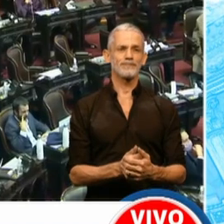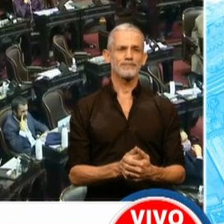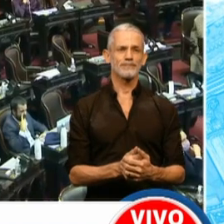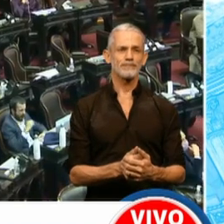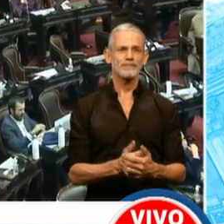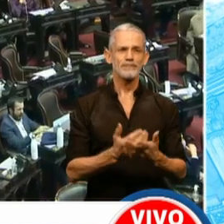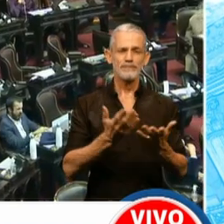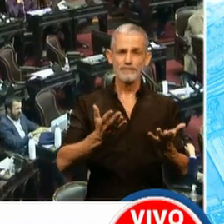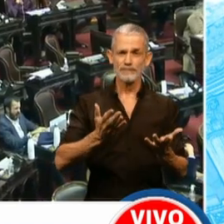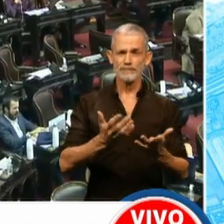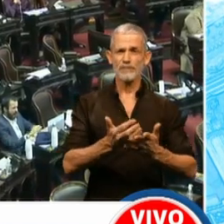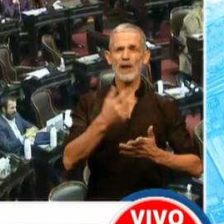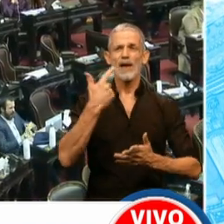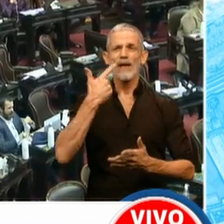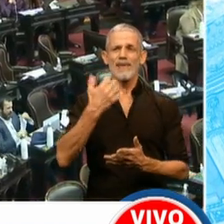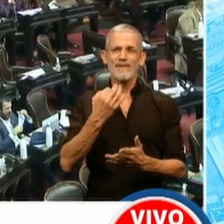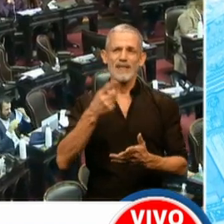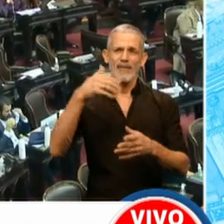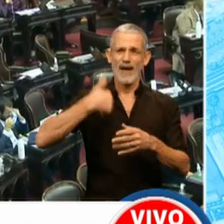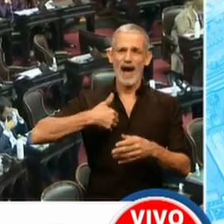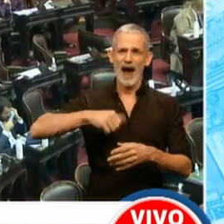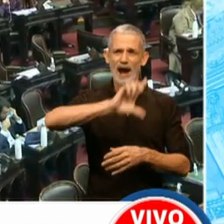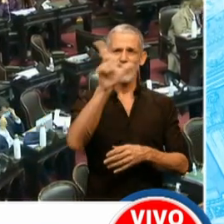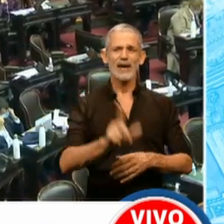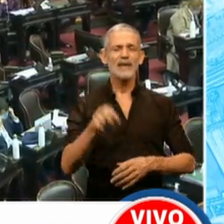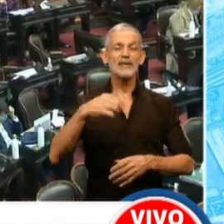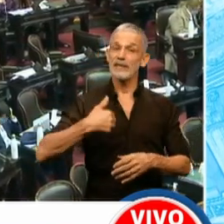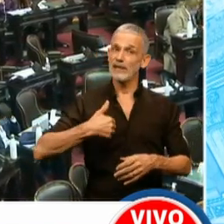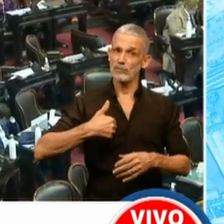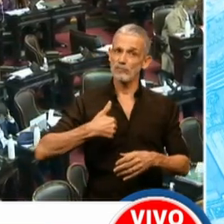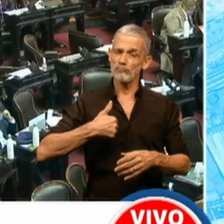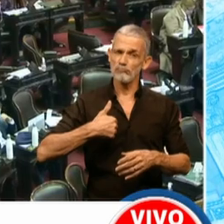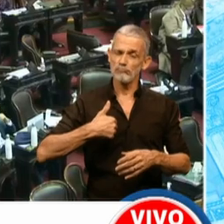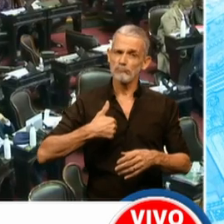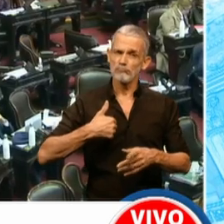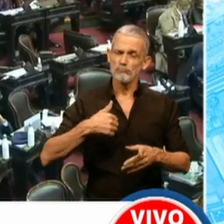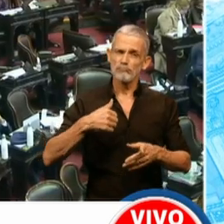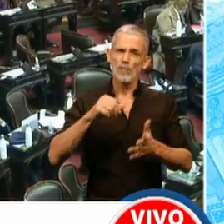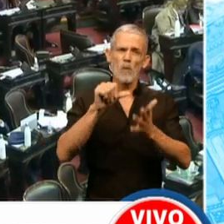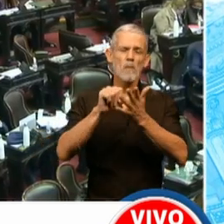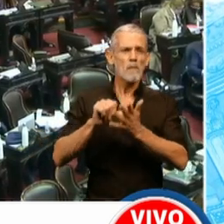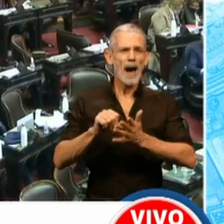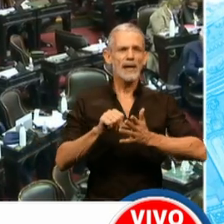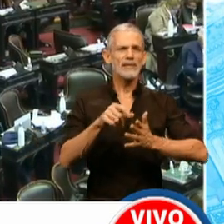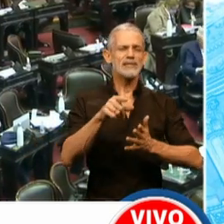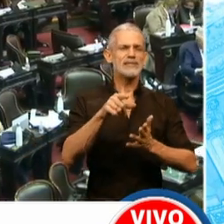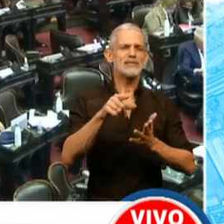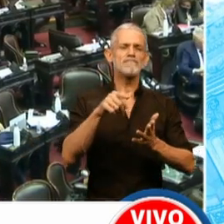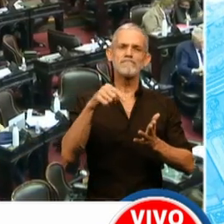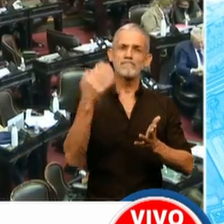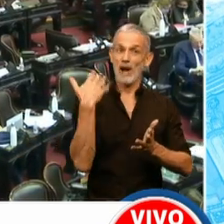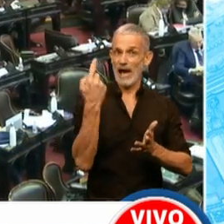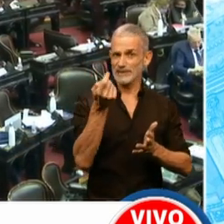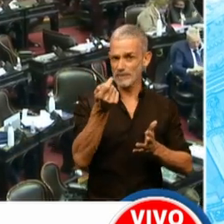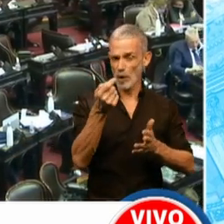que en realidad en la argentina en nuestro país es muy yo diría que hace muy poco